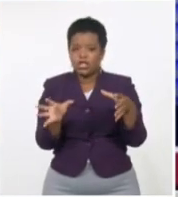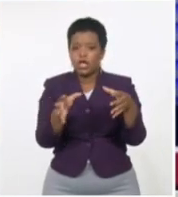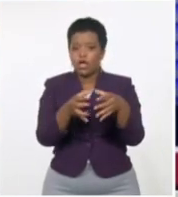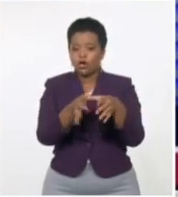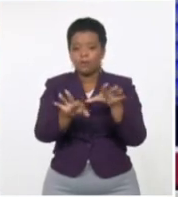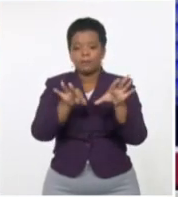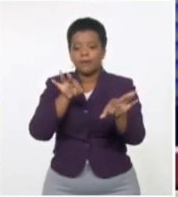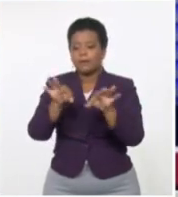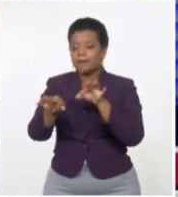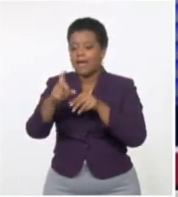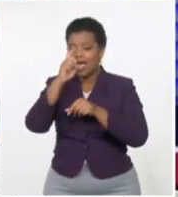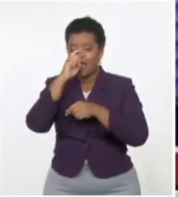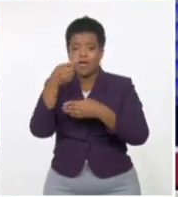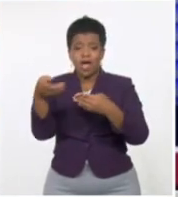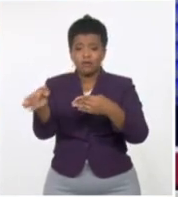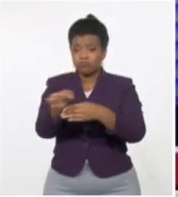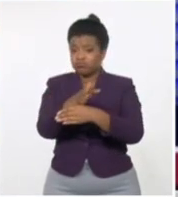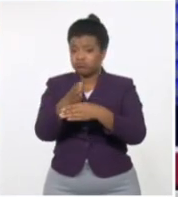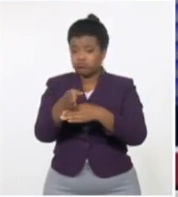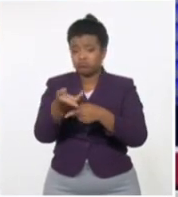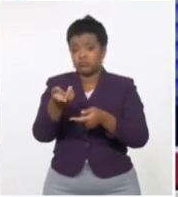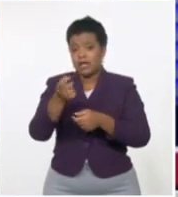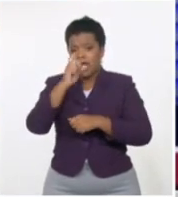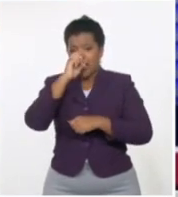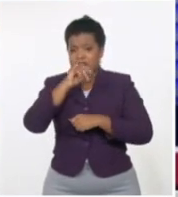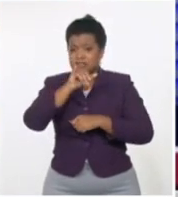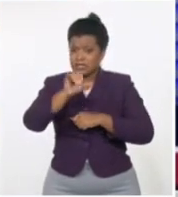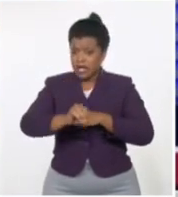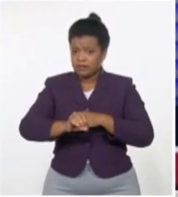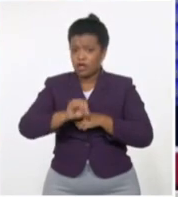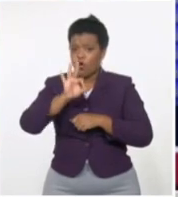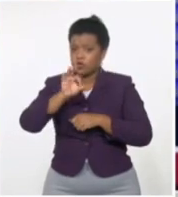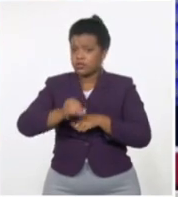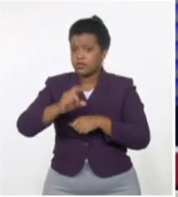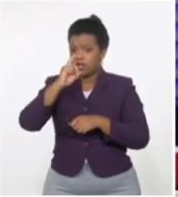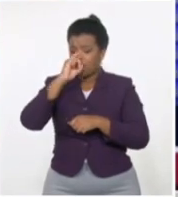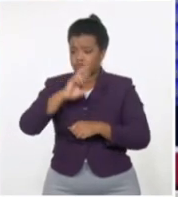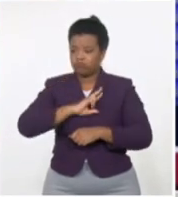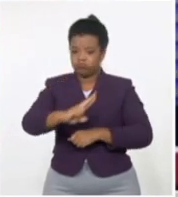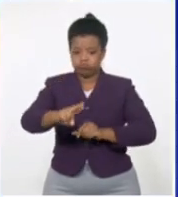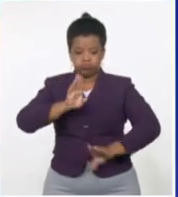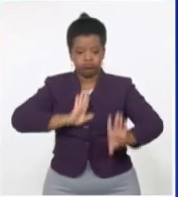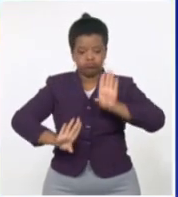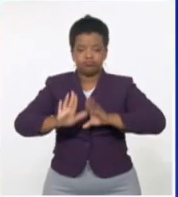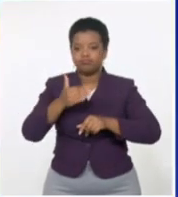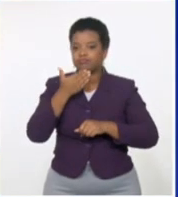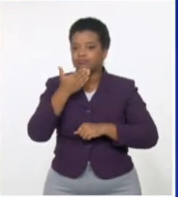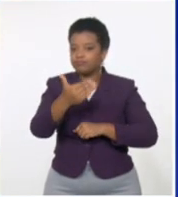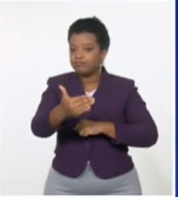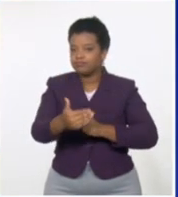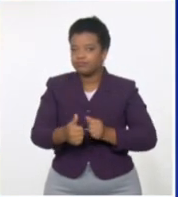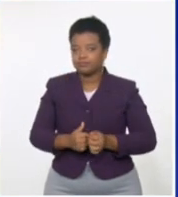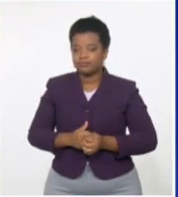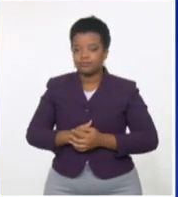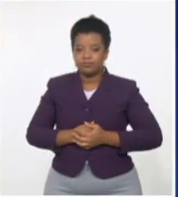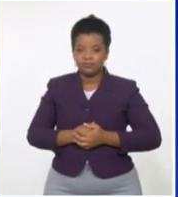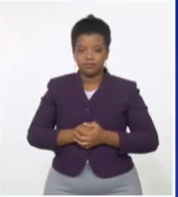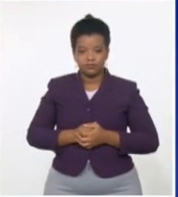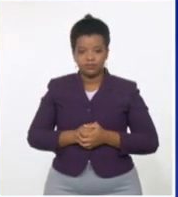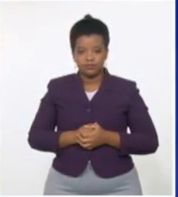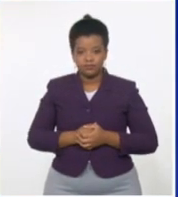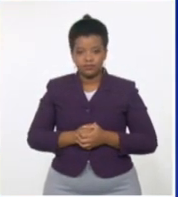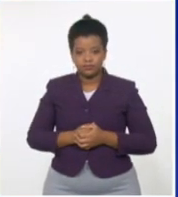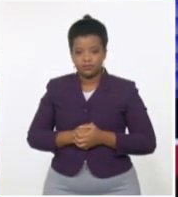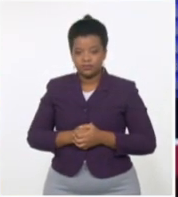edades que hemos estudiado, inclusive individuos de 60, 80 años también tienen muy buenas respuestas inmune. Ahora, doctora, mucha